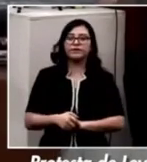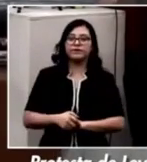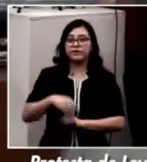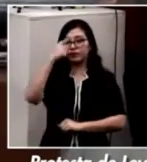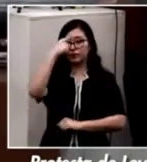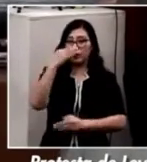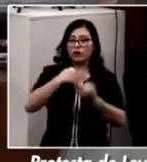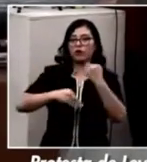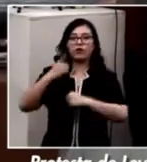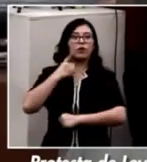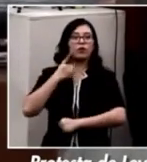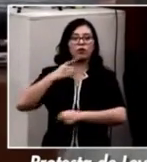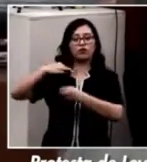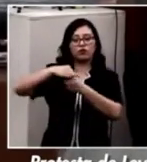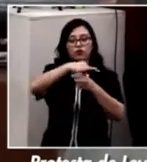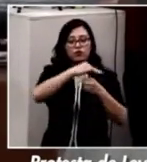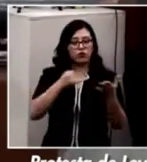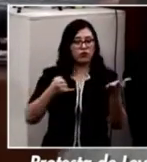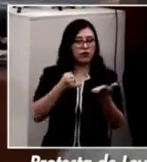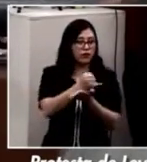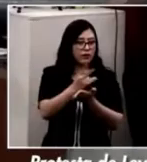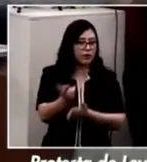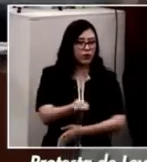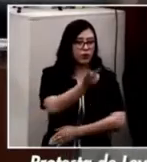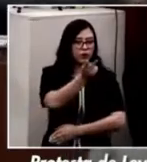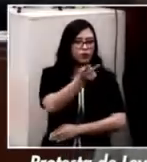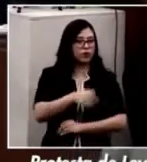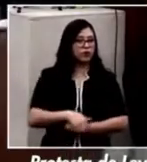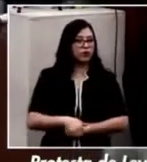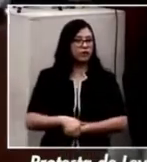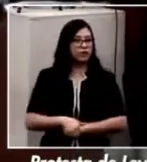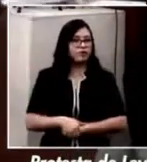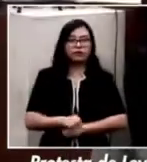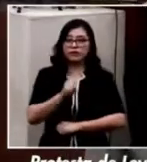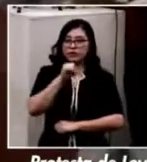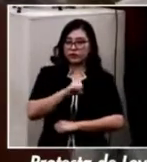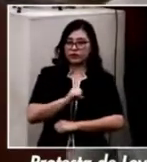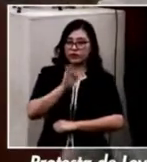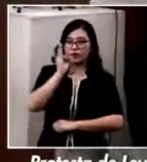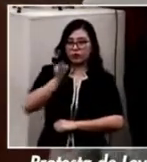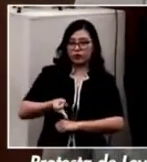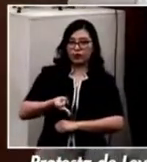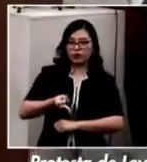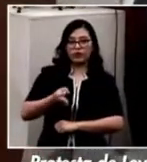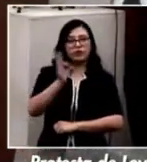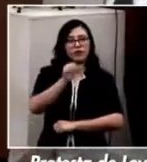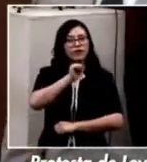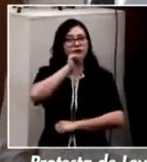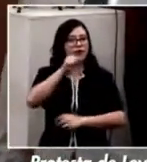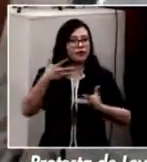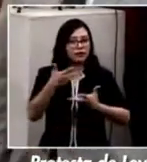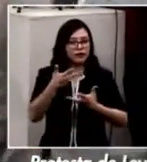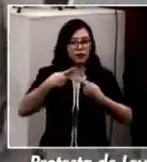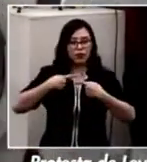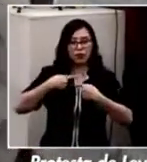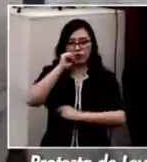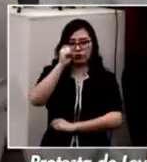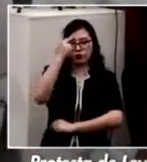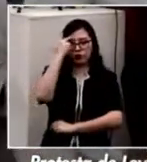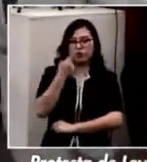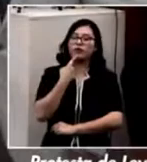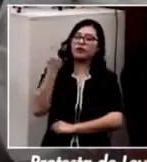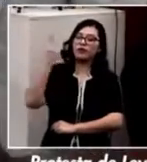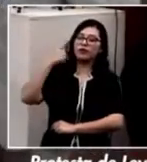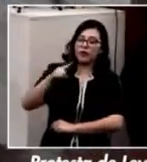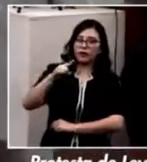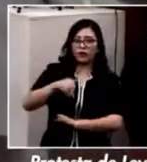supervisión que realizan las auditorías. Señor fiscal, ha sido una, pues, la escalada de violencia que ha vivido San Luis